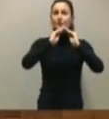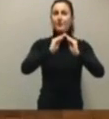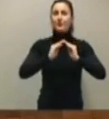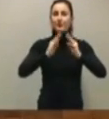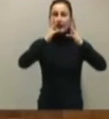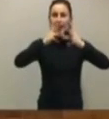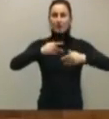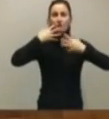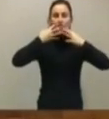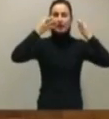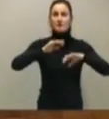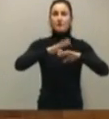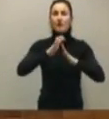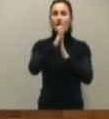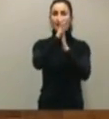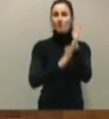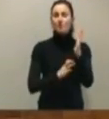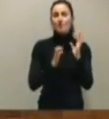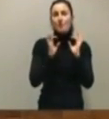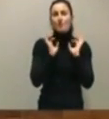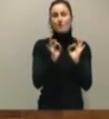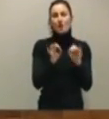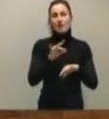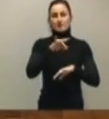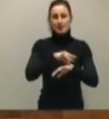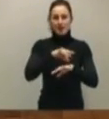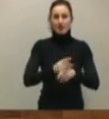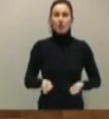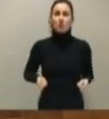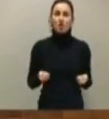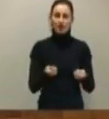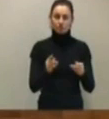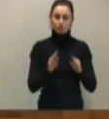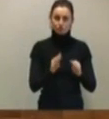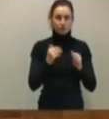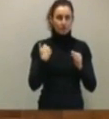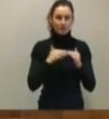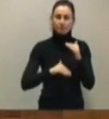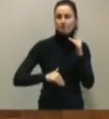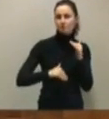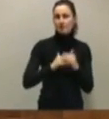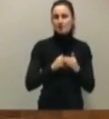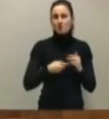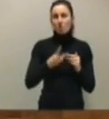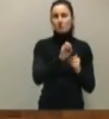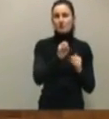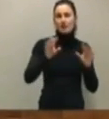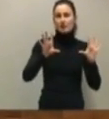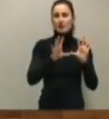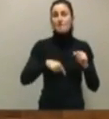realista de reducción del gasto sanitario. Una reducción del gasto sanitario que tocó techo en el 2010